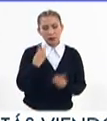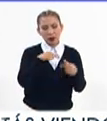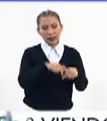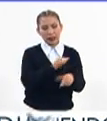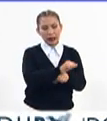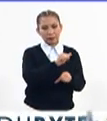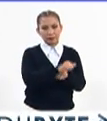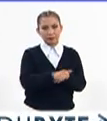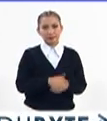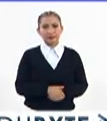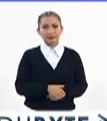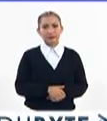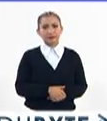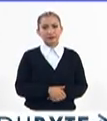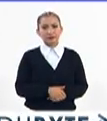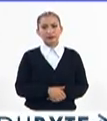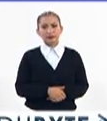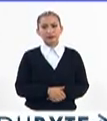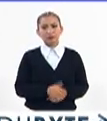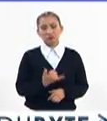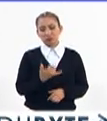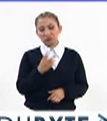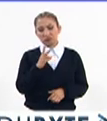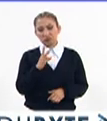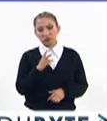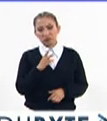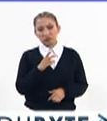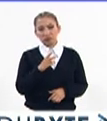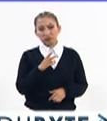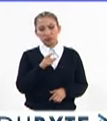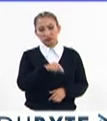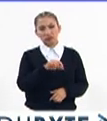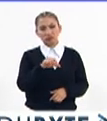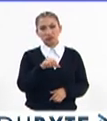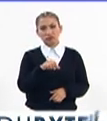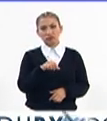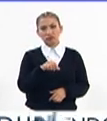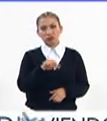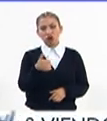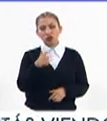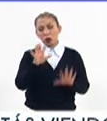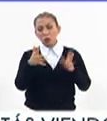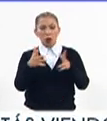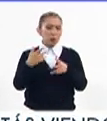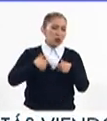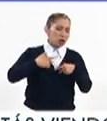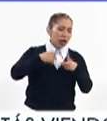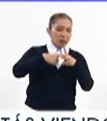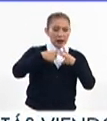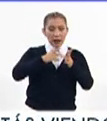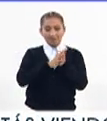a Argentina y que básicamente con otros pocos matemáticos entusiastas de la época